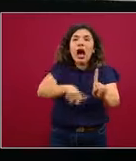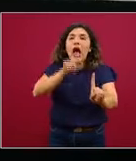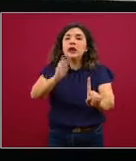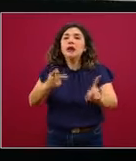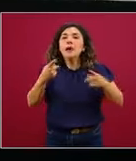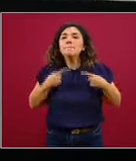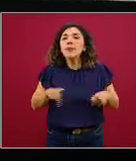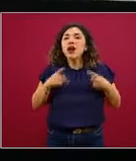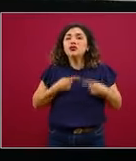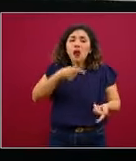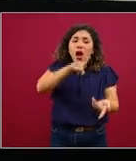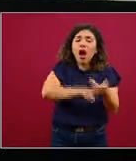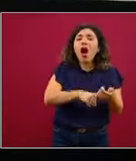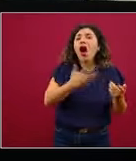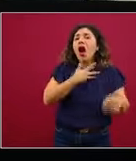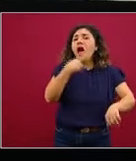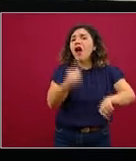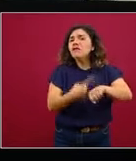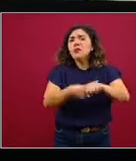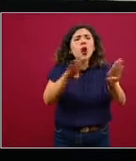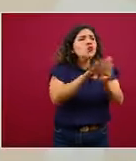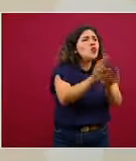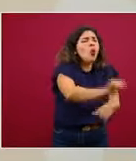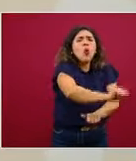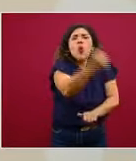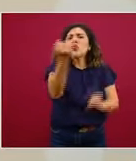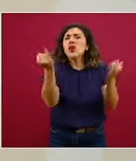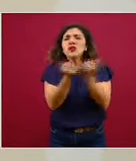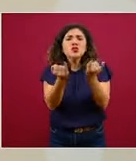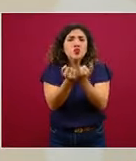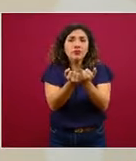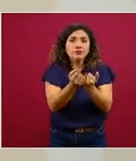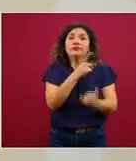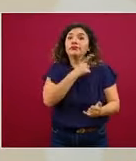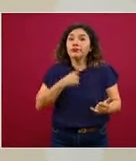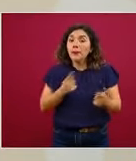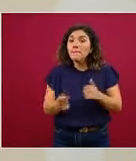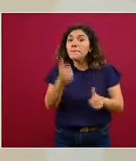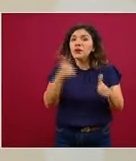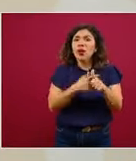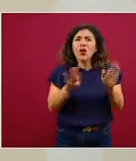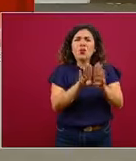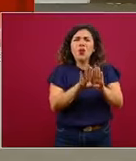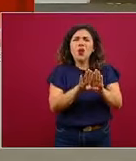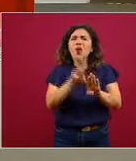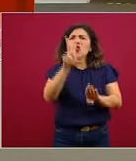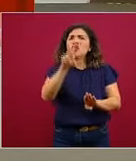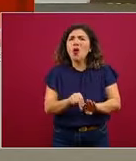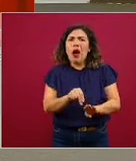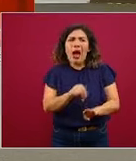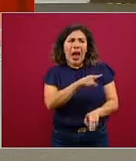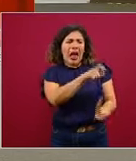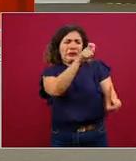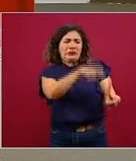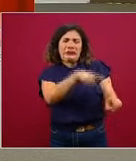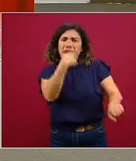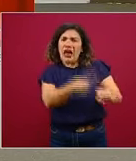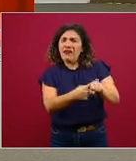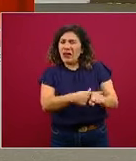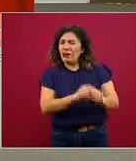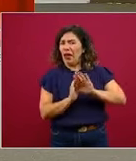con una enfermedad como cualquier otra. Y es importante, primero que nada, la prevención del estigma y la prevención de la